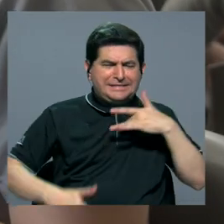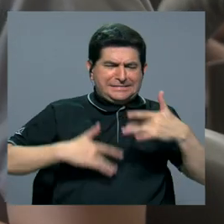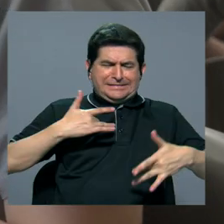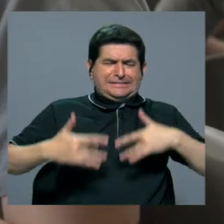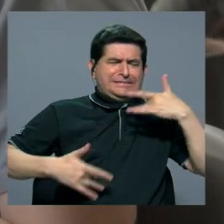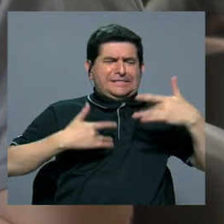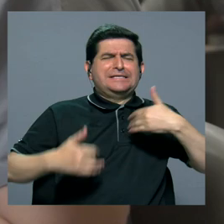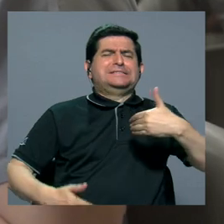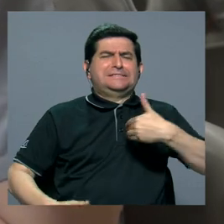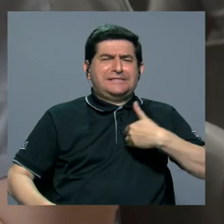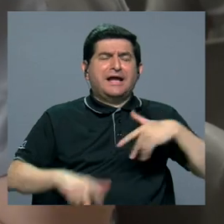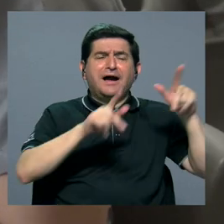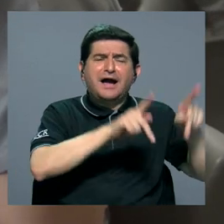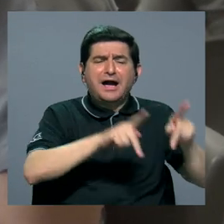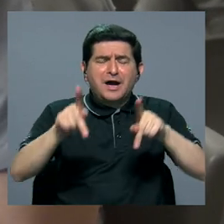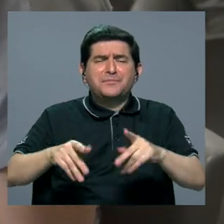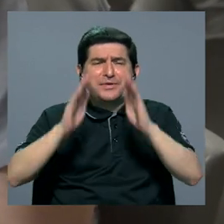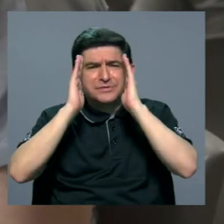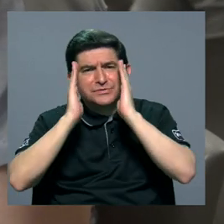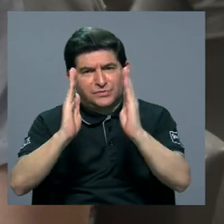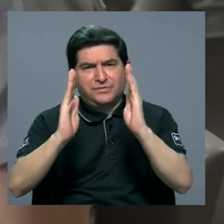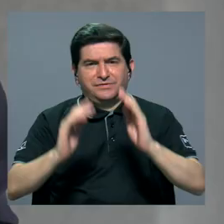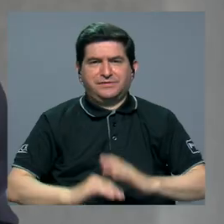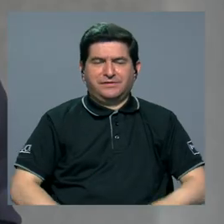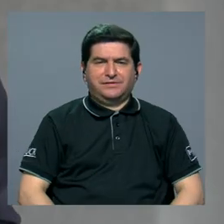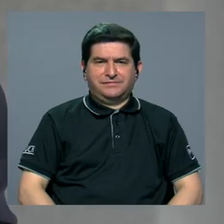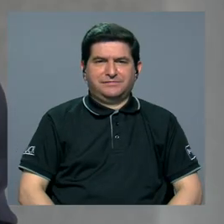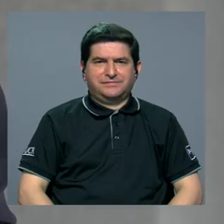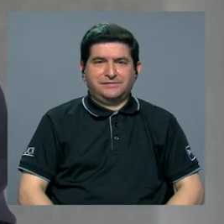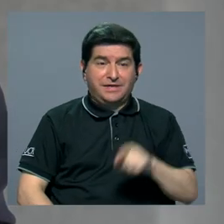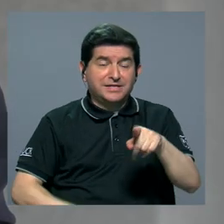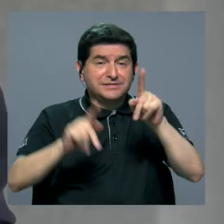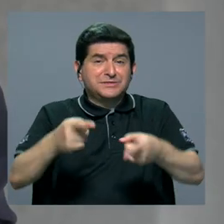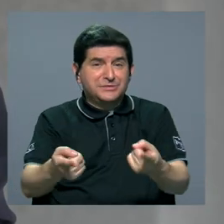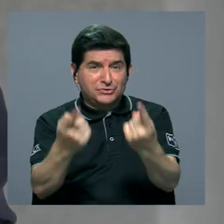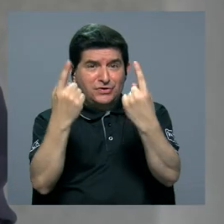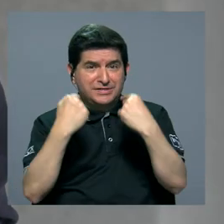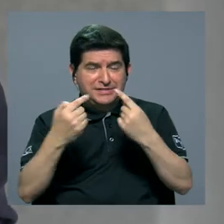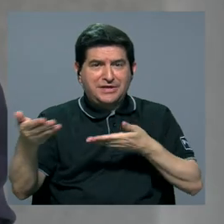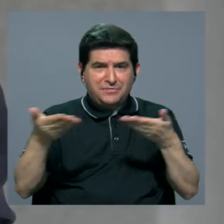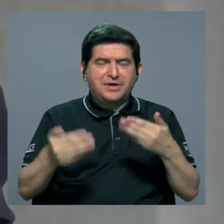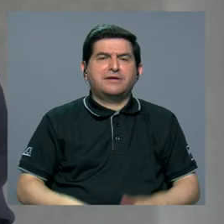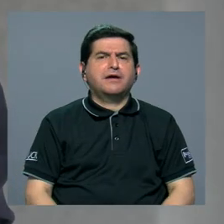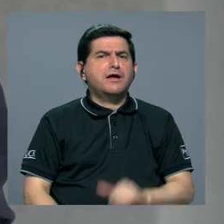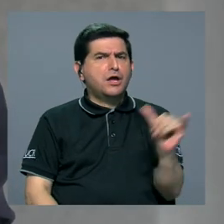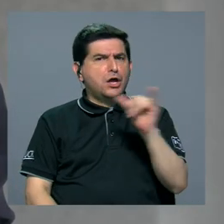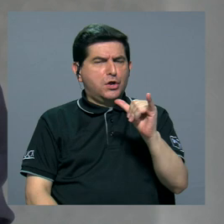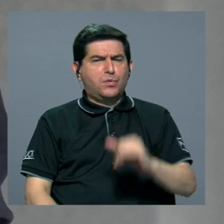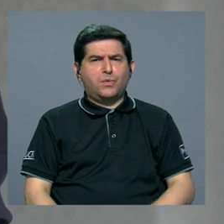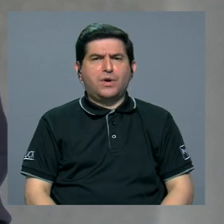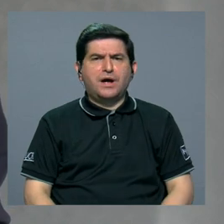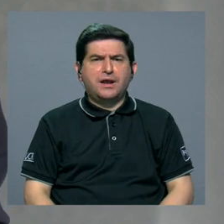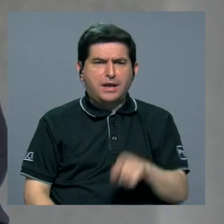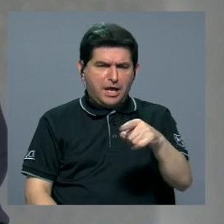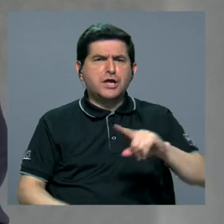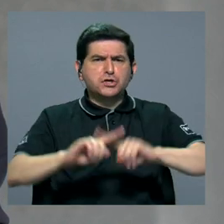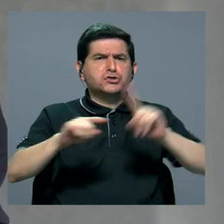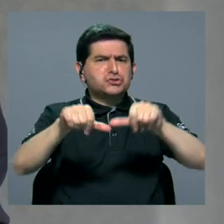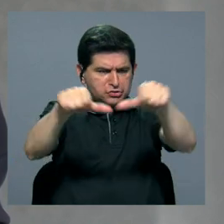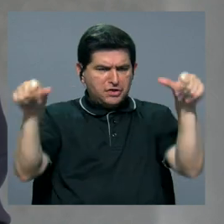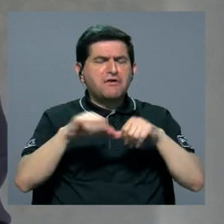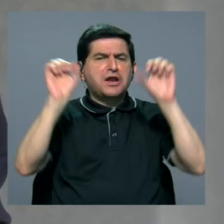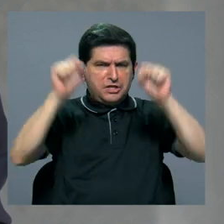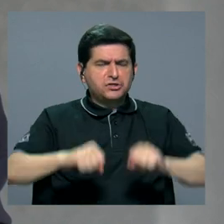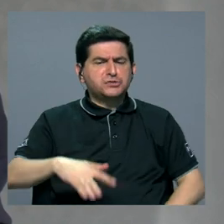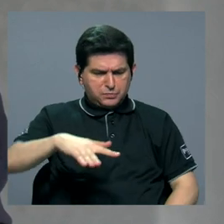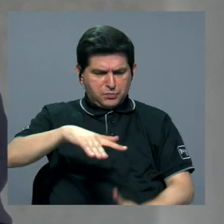mucha sensibilidad con las personas pacientes que le llegan y que también tiene muchas áreas